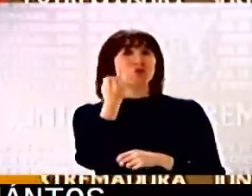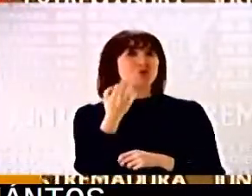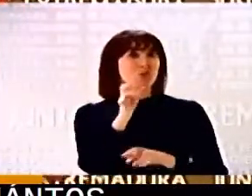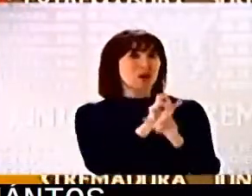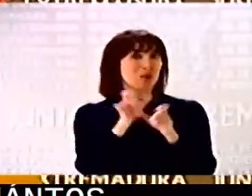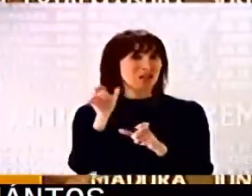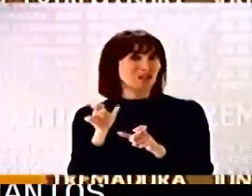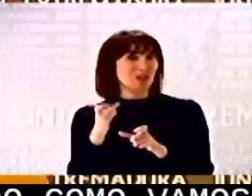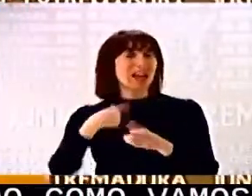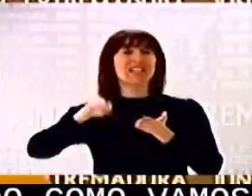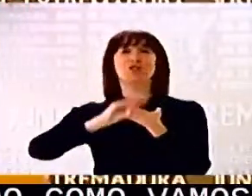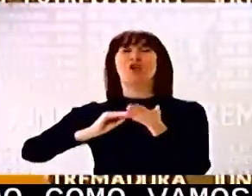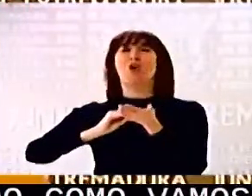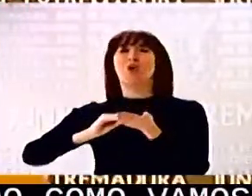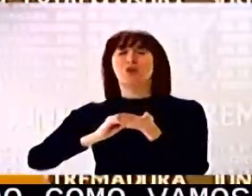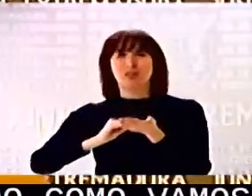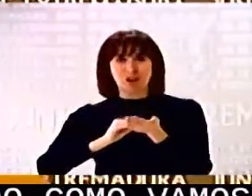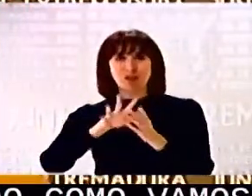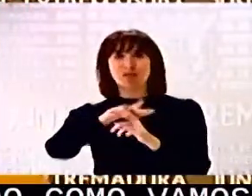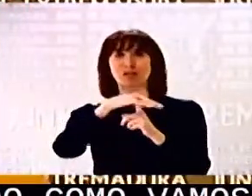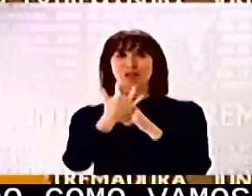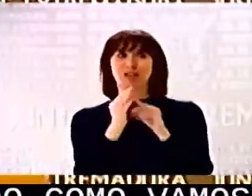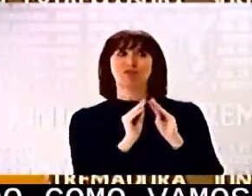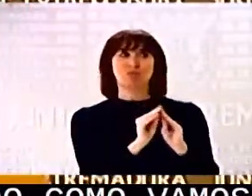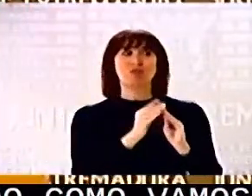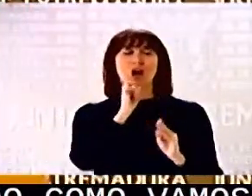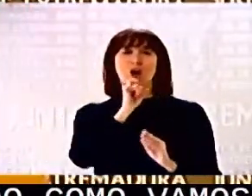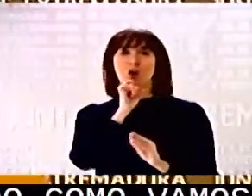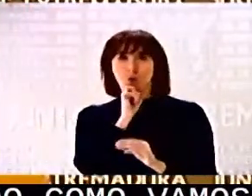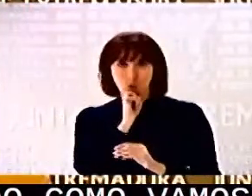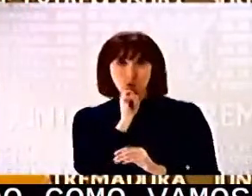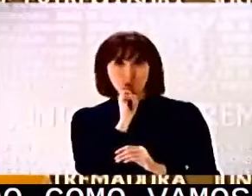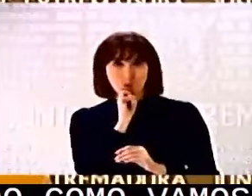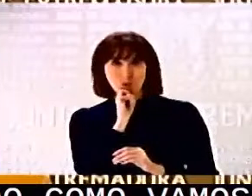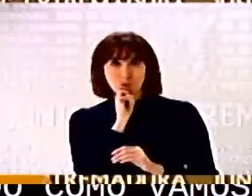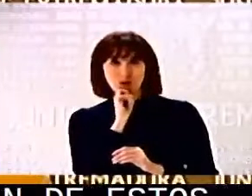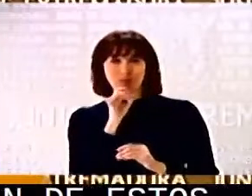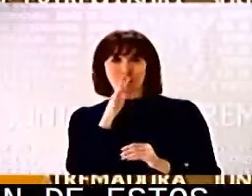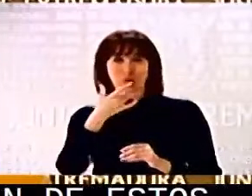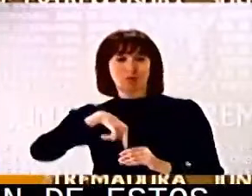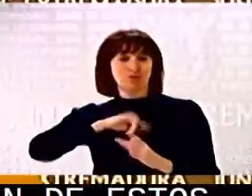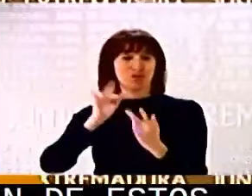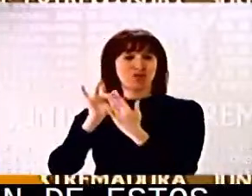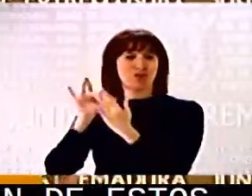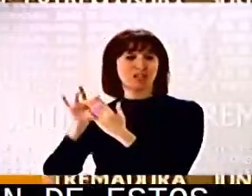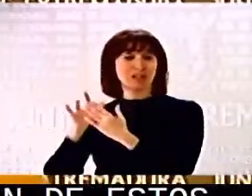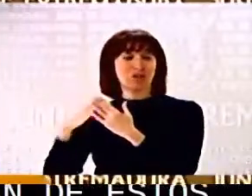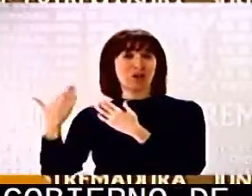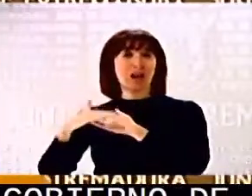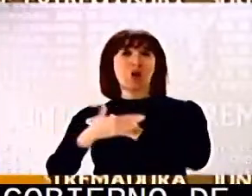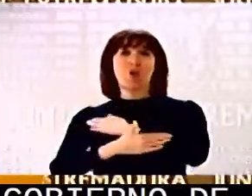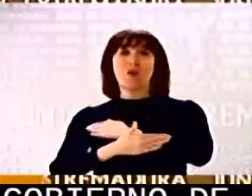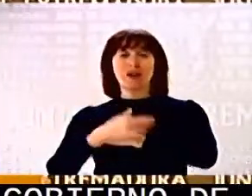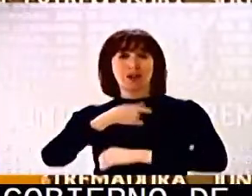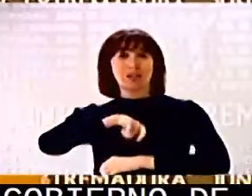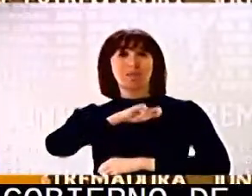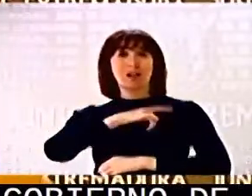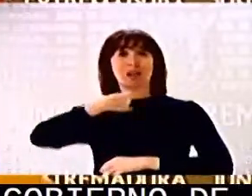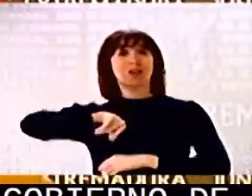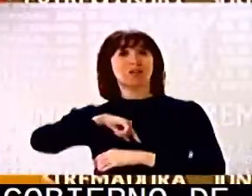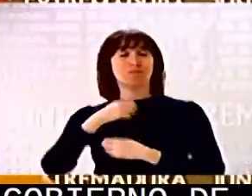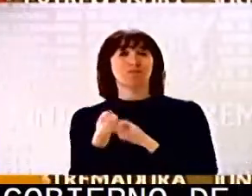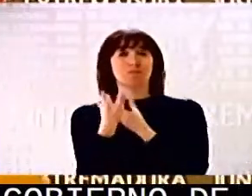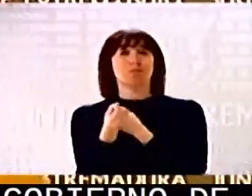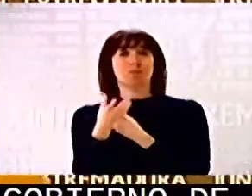cómo vamos a solucionar la situación en la que están, de estos contactos que estamos haciendo con el Gobierno de España, le daremos cuenta cuando